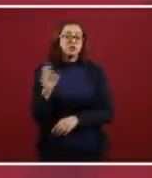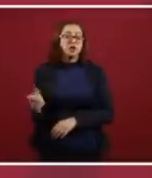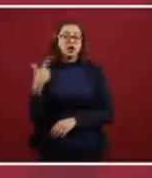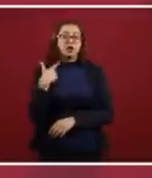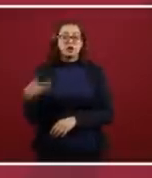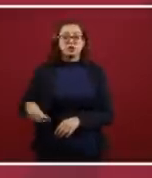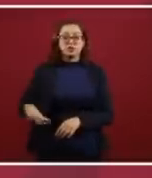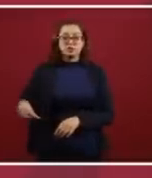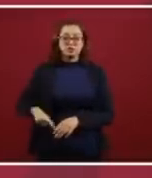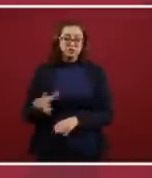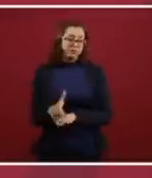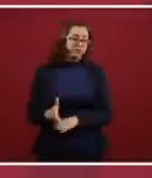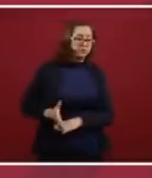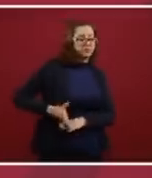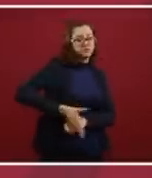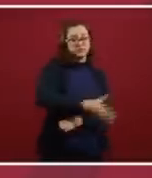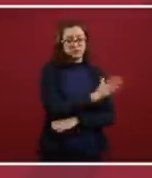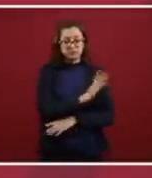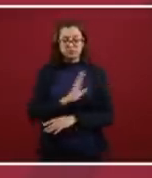No se atreven